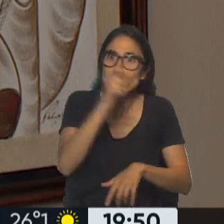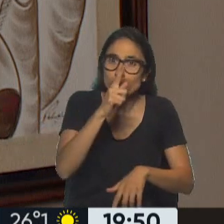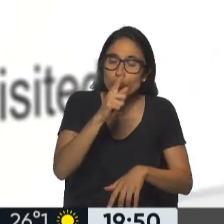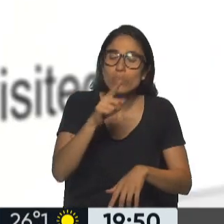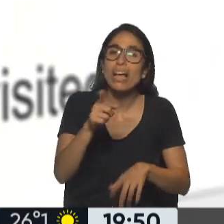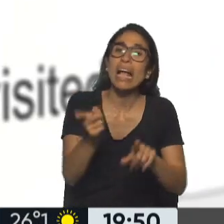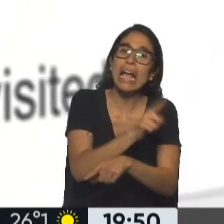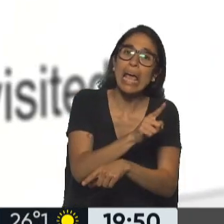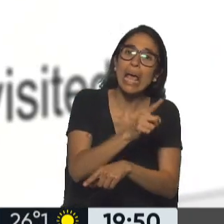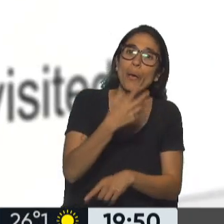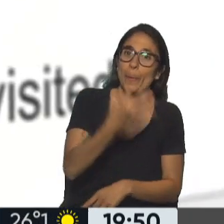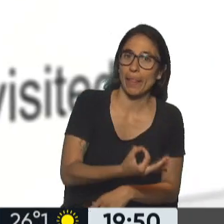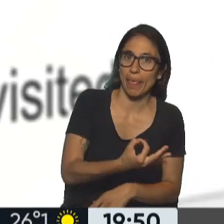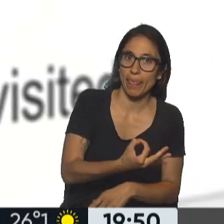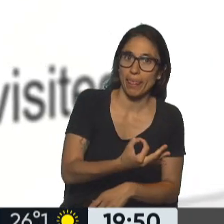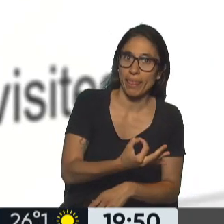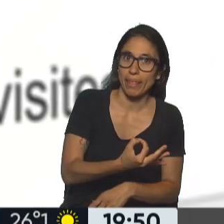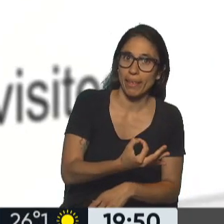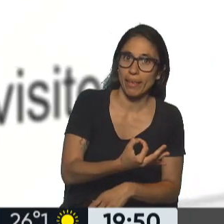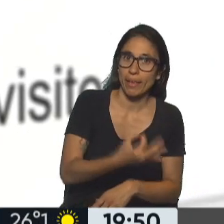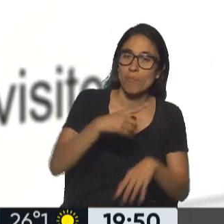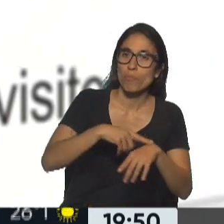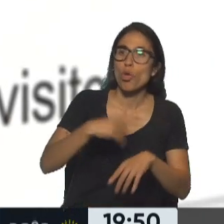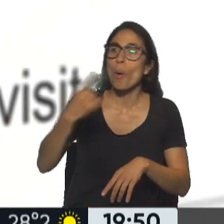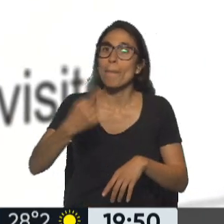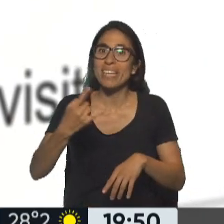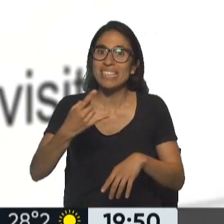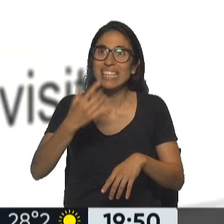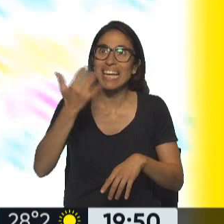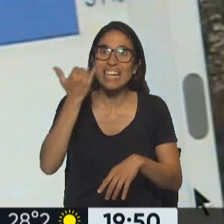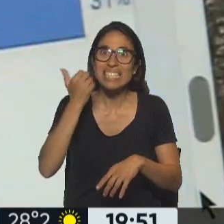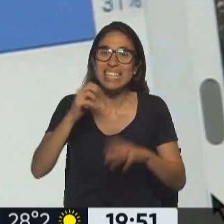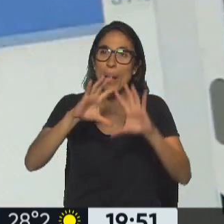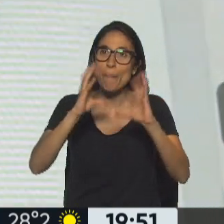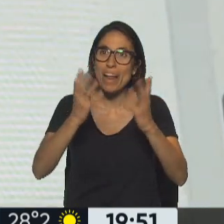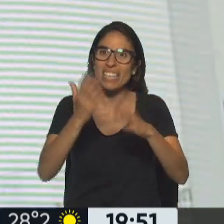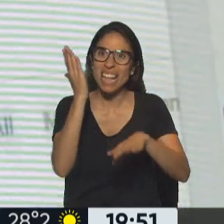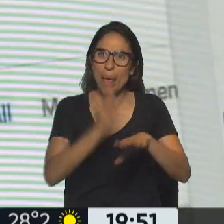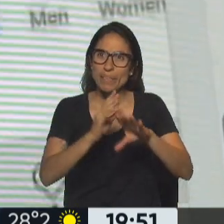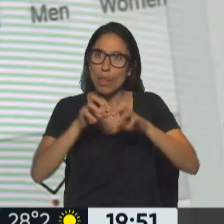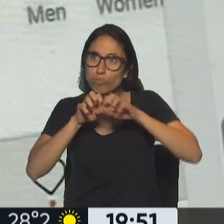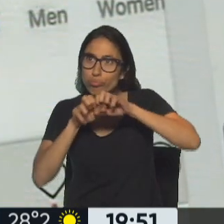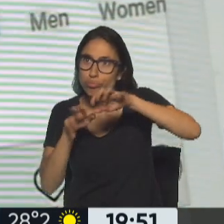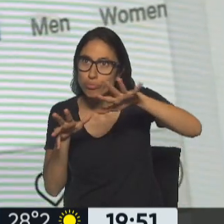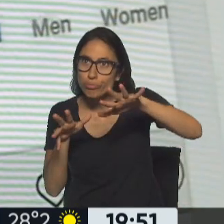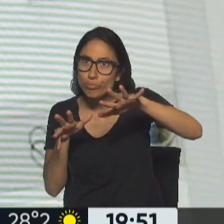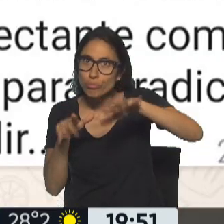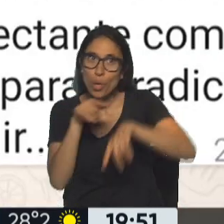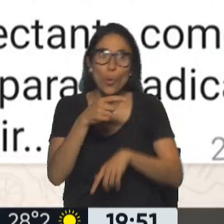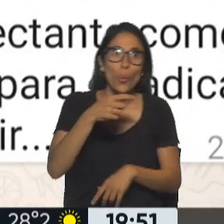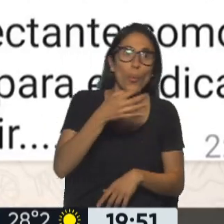mentira alcanzó la mitad del planeta la verdad recién se está poniendo las zapatillas entonces dije che No sirve